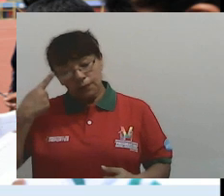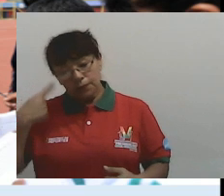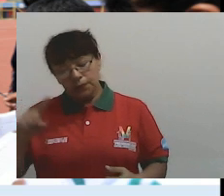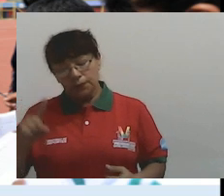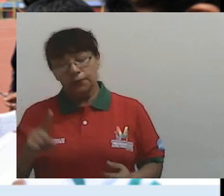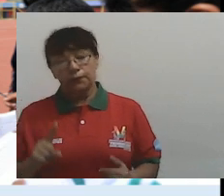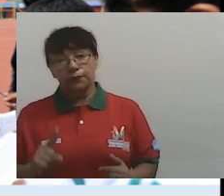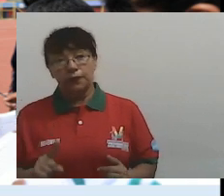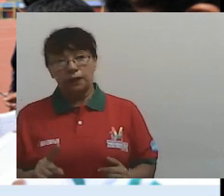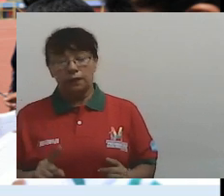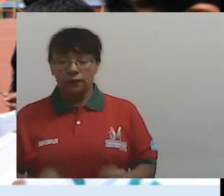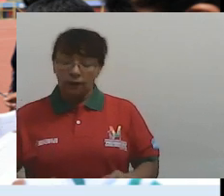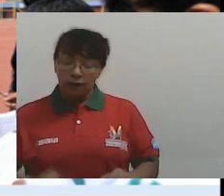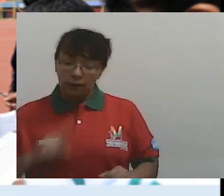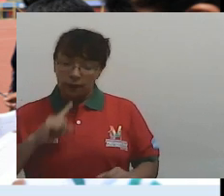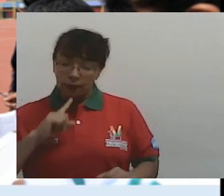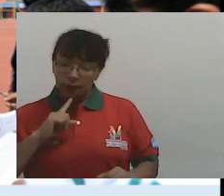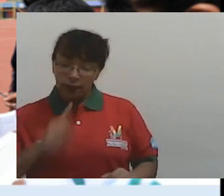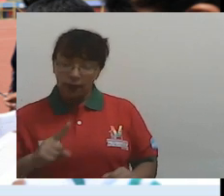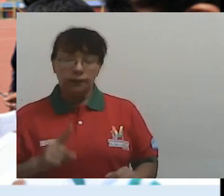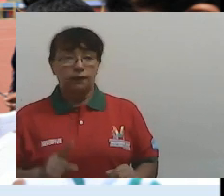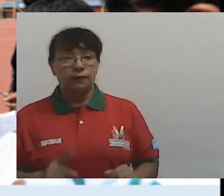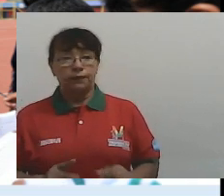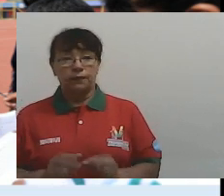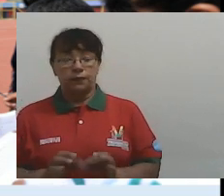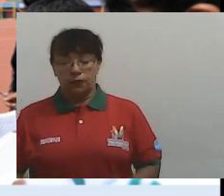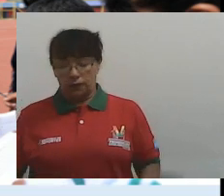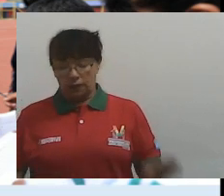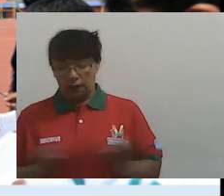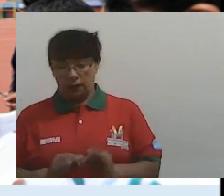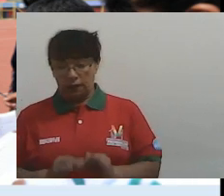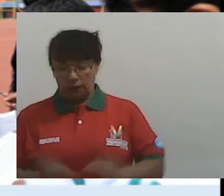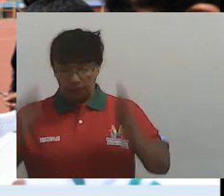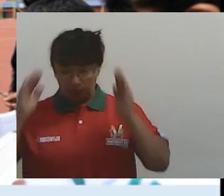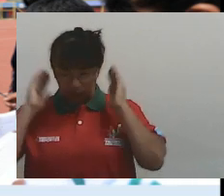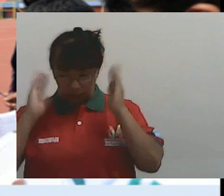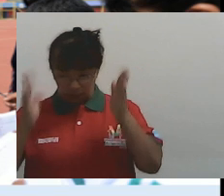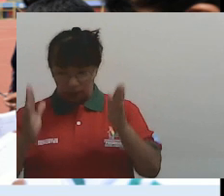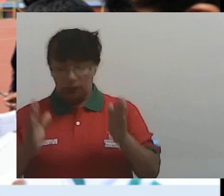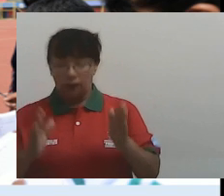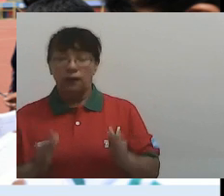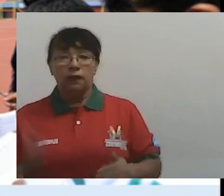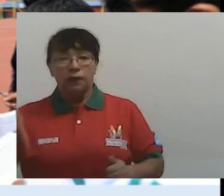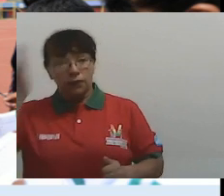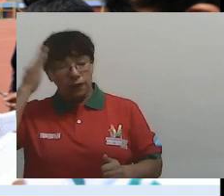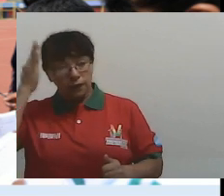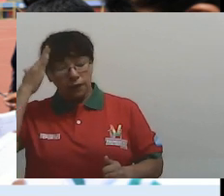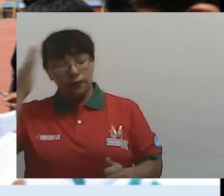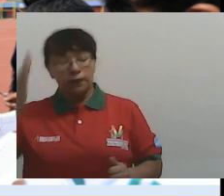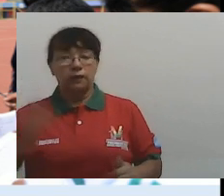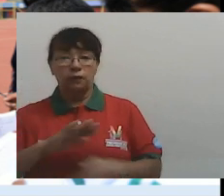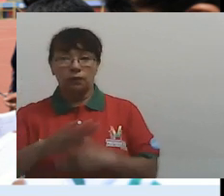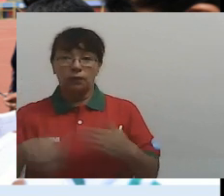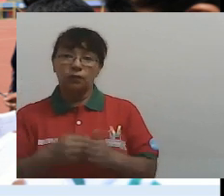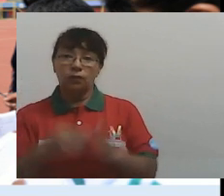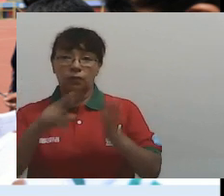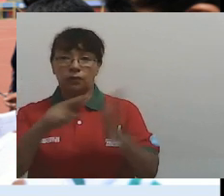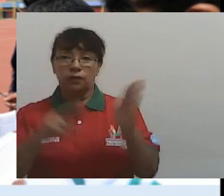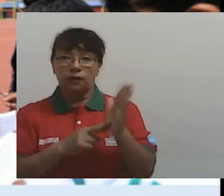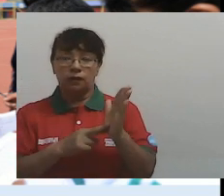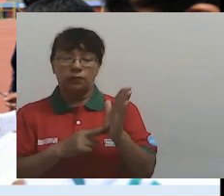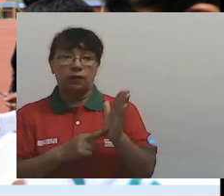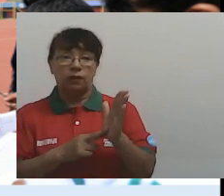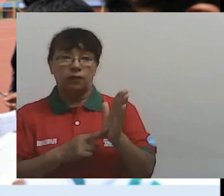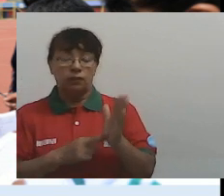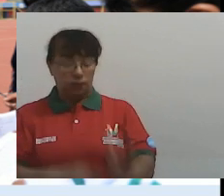ese tablero de resultados, lo que tenemos que saber de básico es que la puntuación está